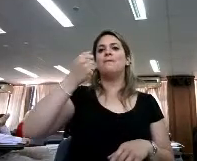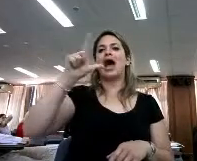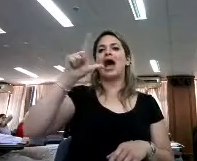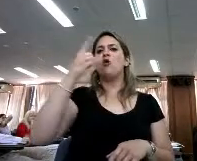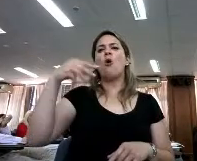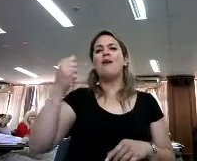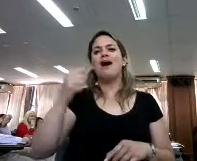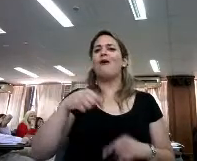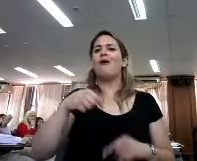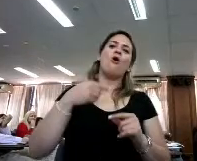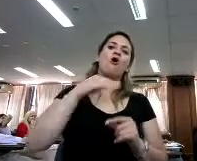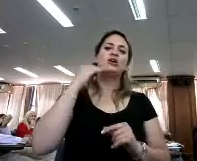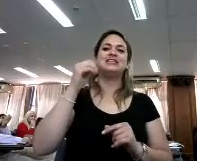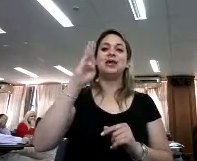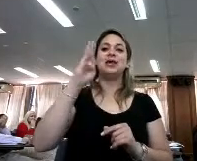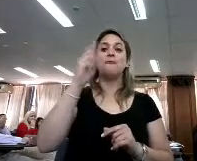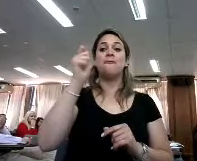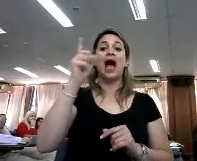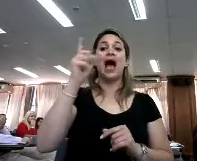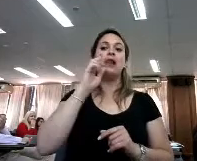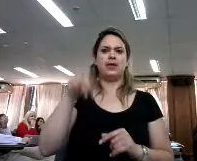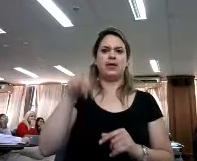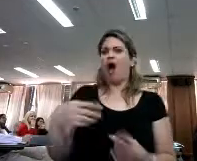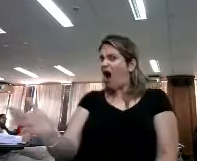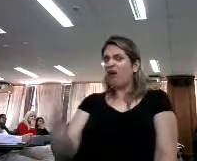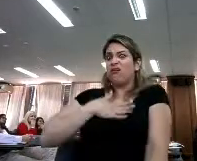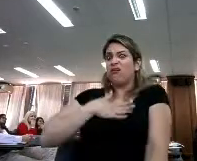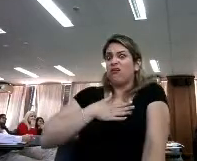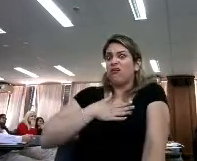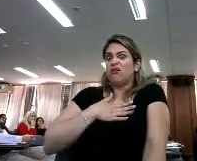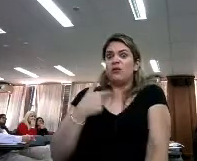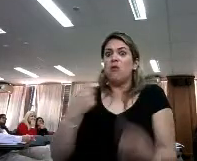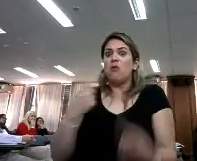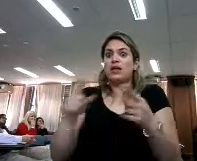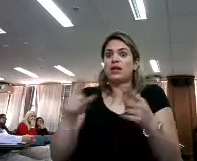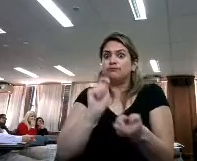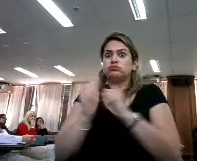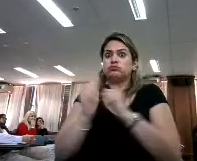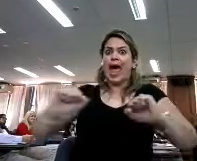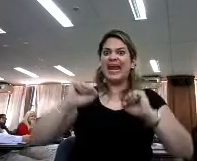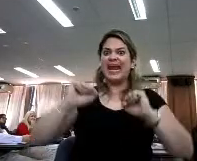sea. Claramente este autor decía, pero por favor, están